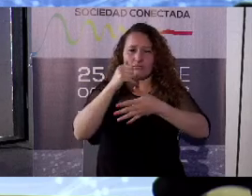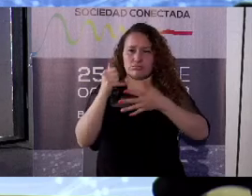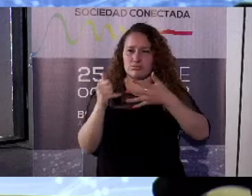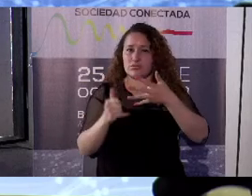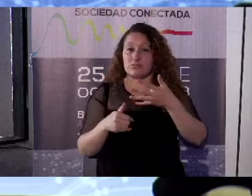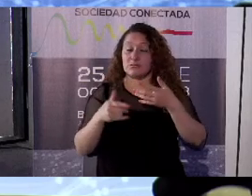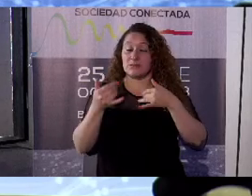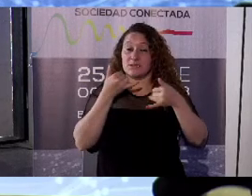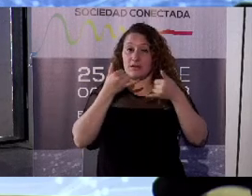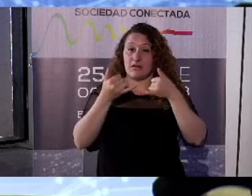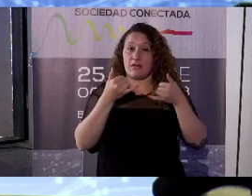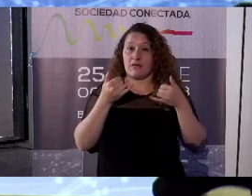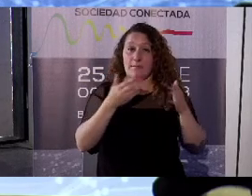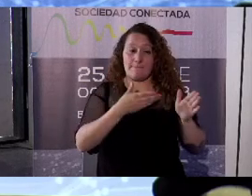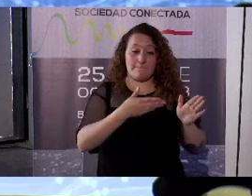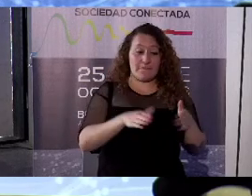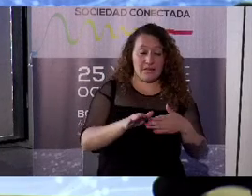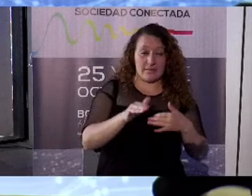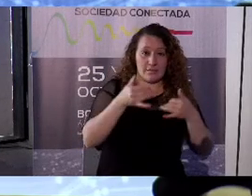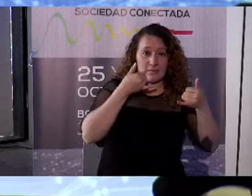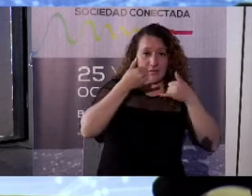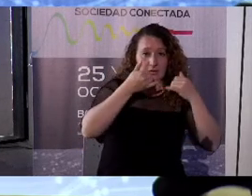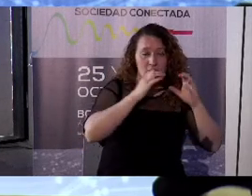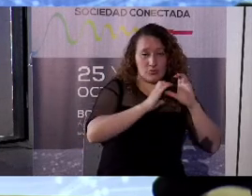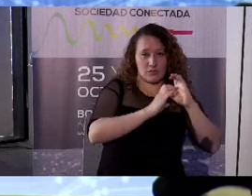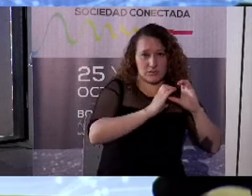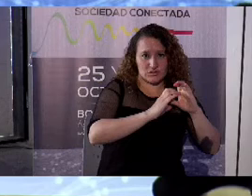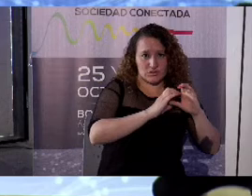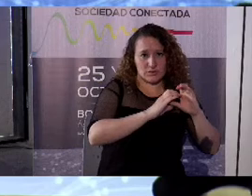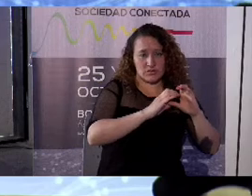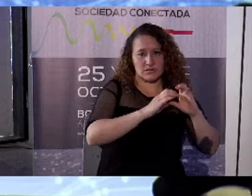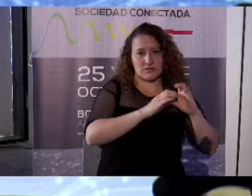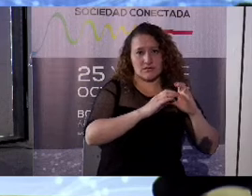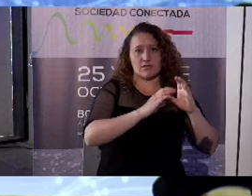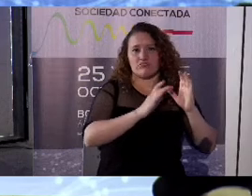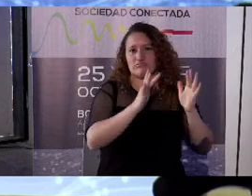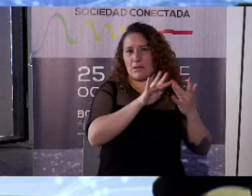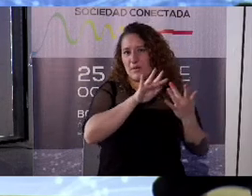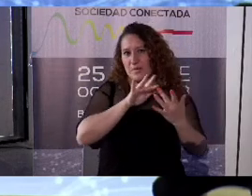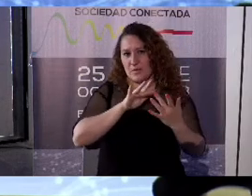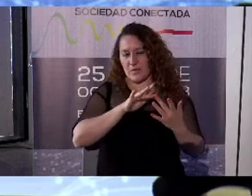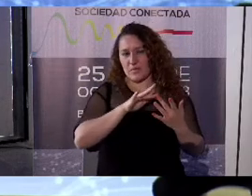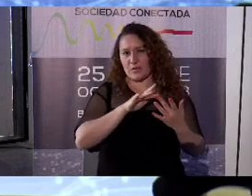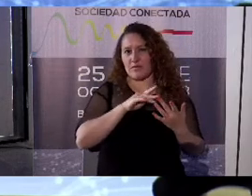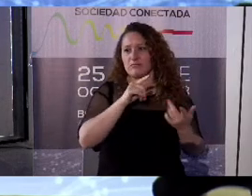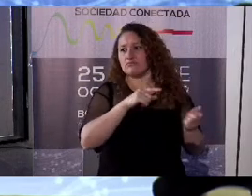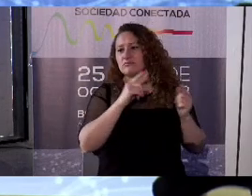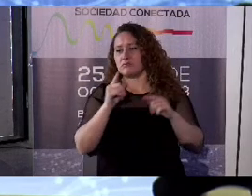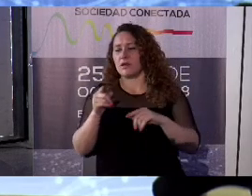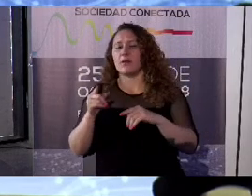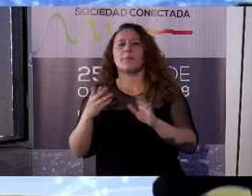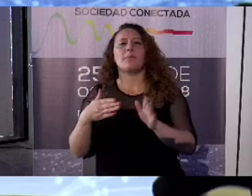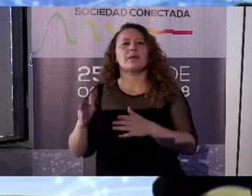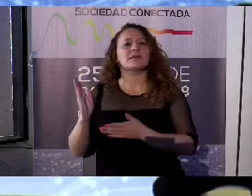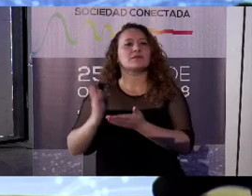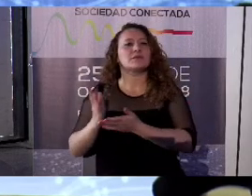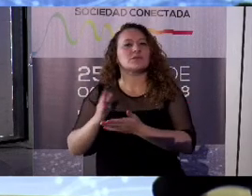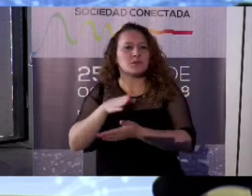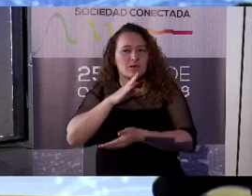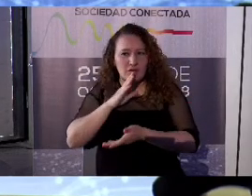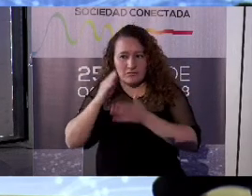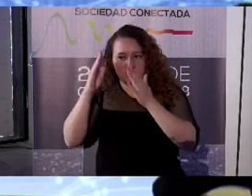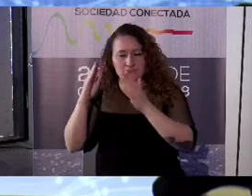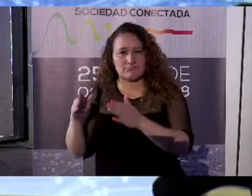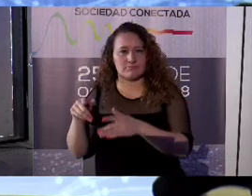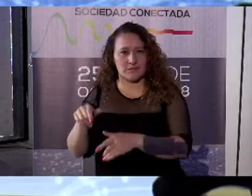telecomunicaciones que se basa en conectividad y el plan plan de servicio universal hacia quién eh atender Y eso quiere decir que